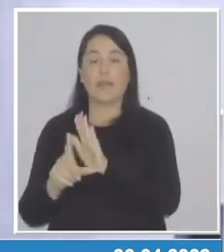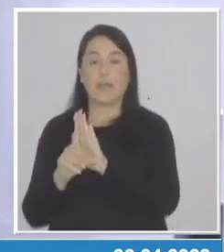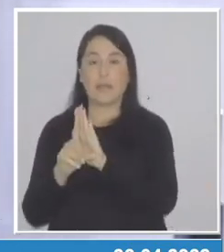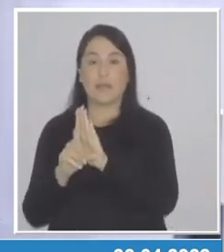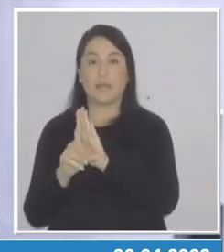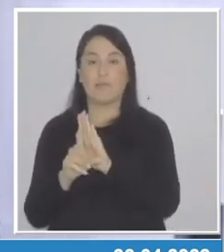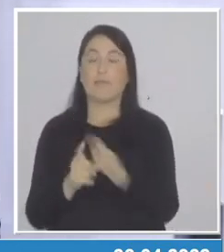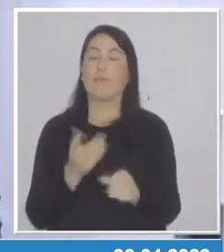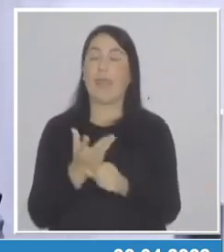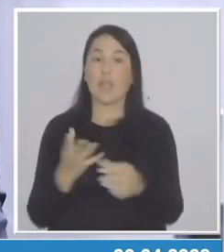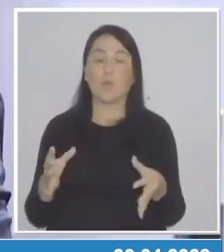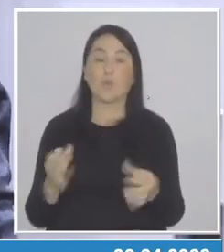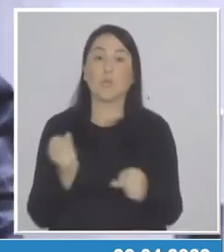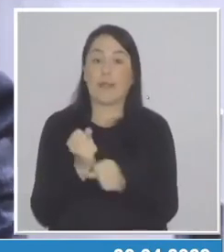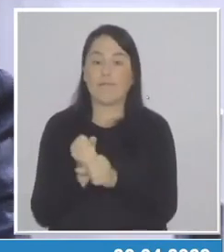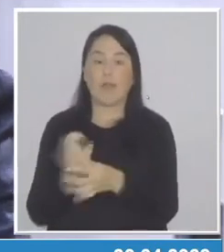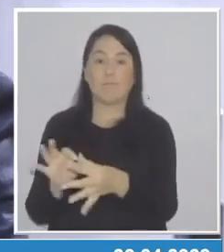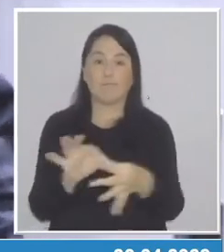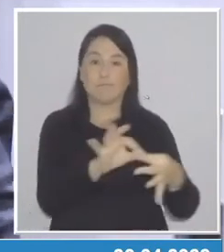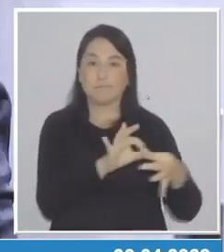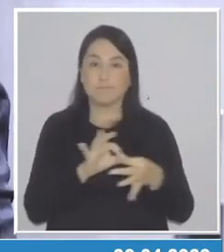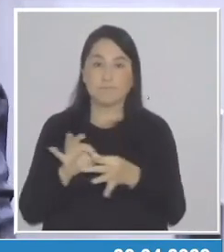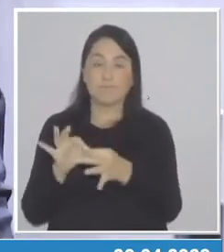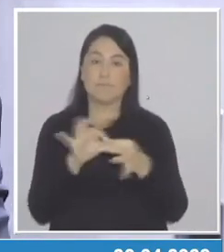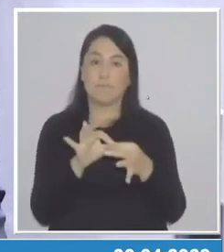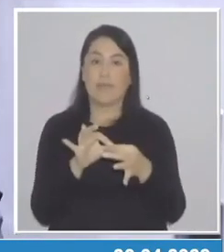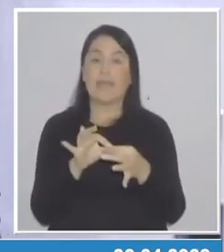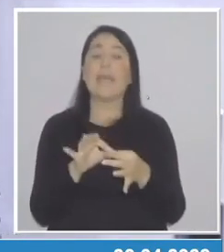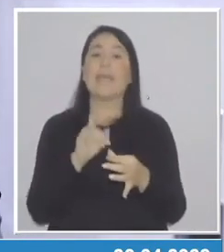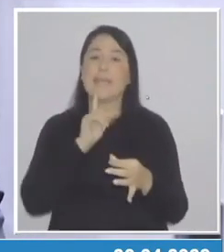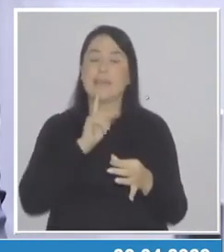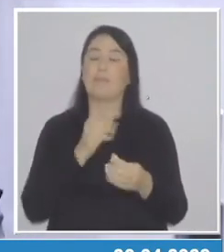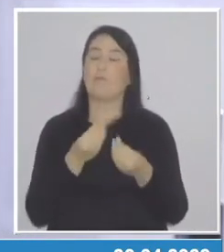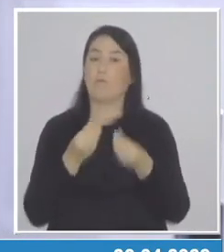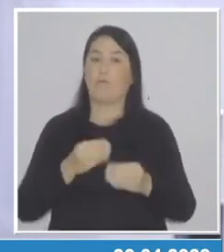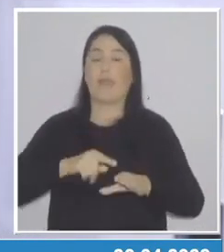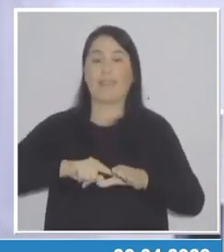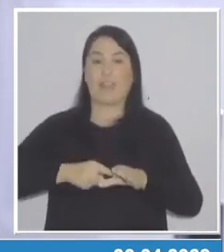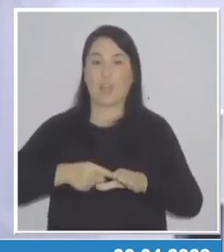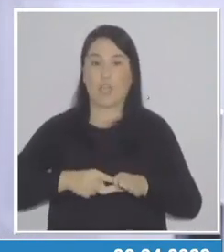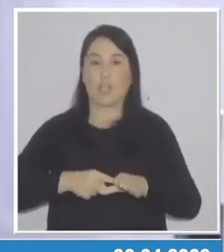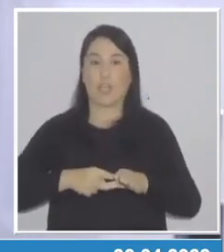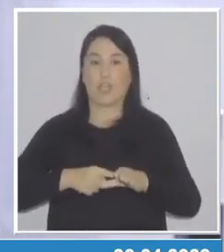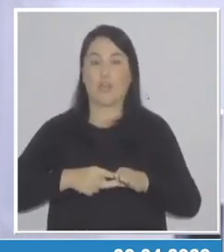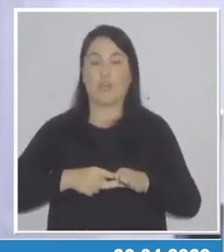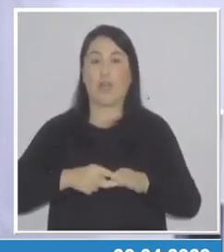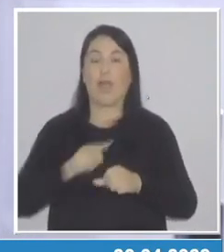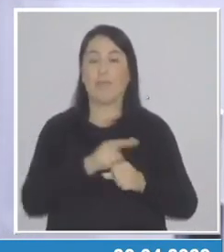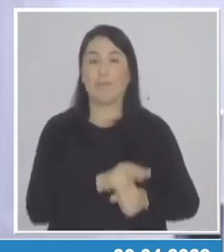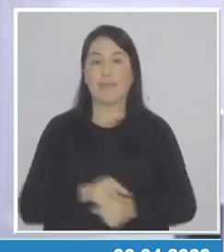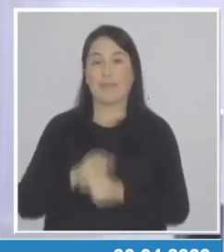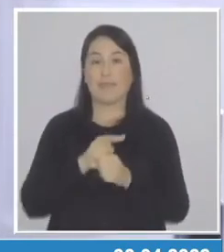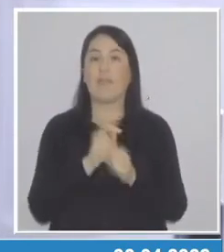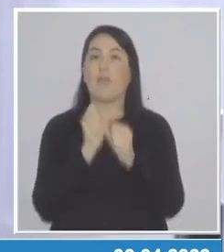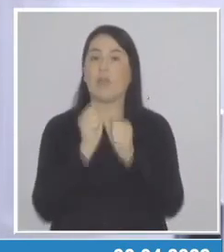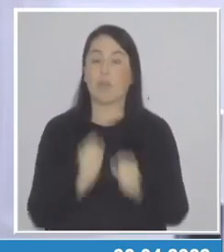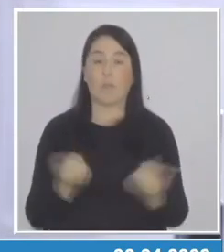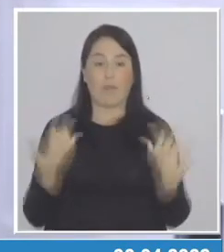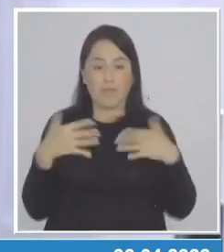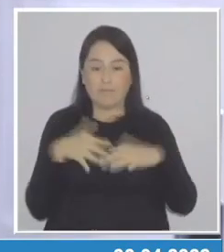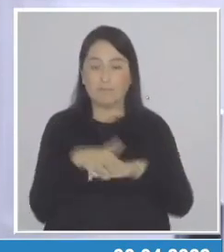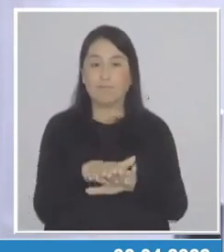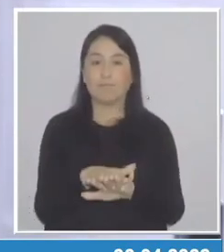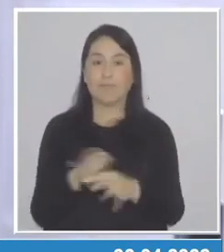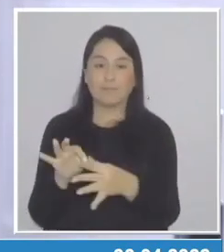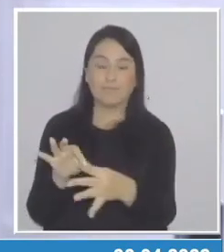integrado y con un eficiente soporte tecnológico y administrativo, de manera tal que se produce una sinergia que posibilita una